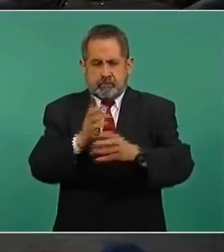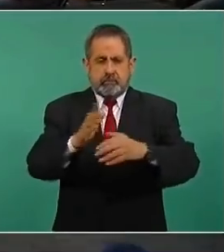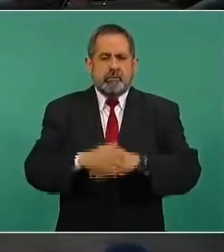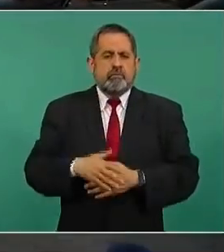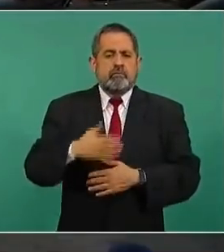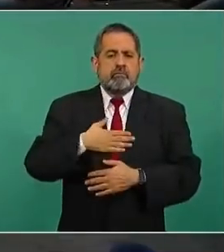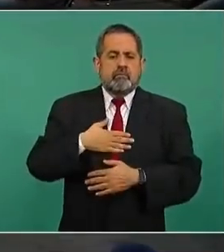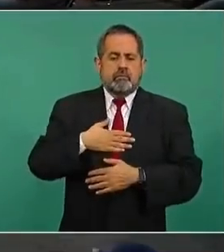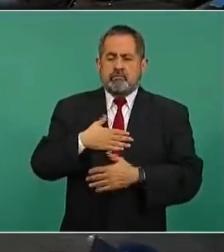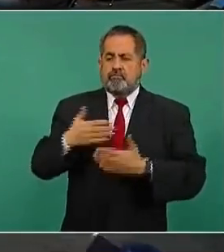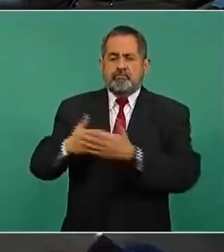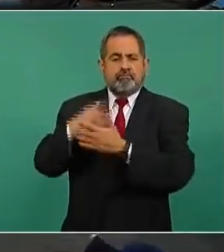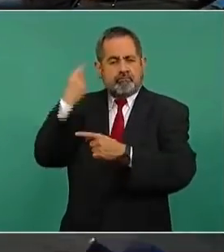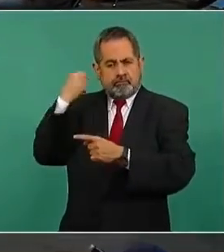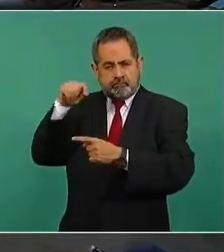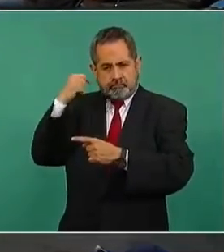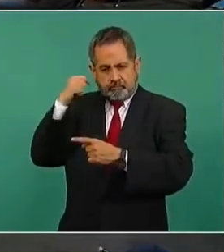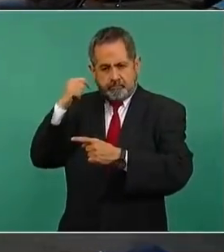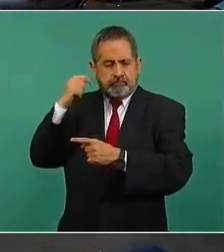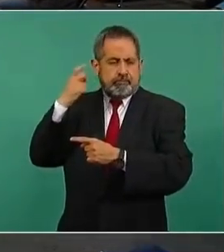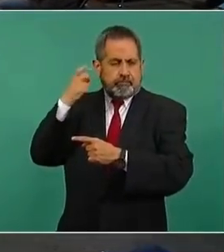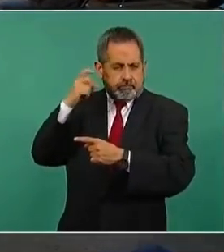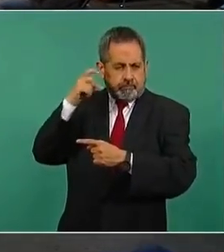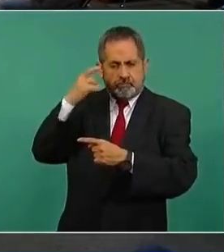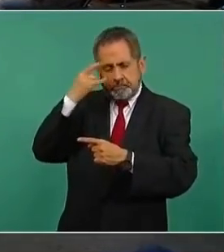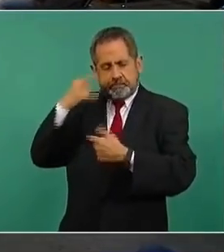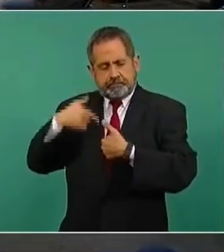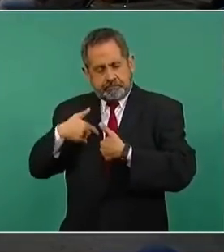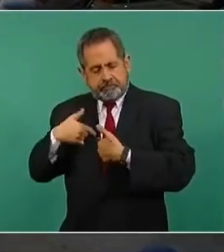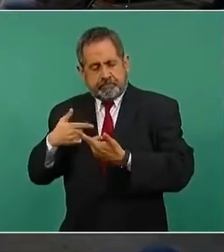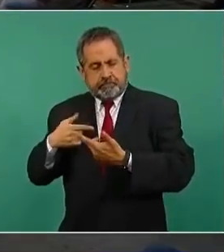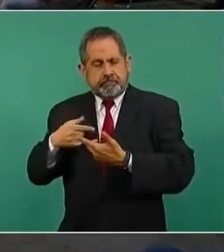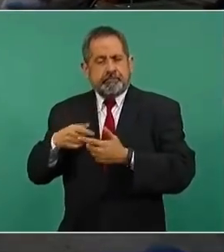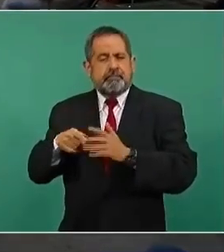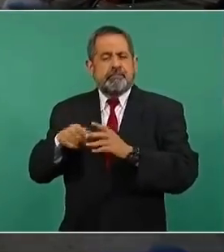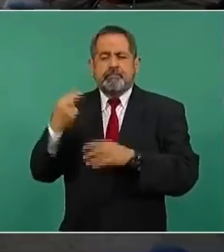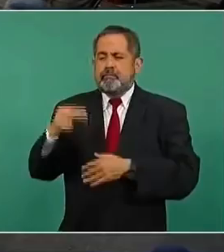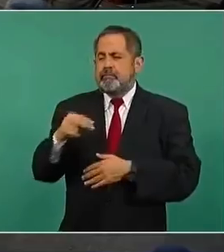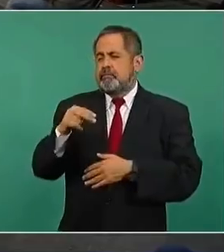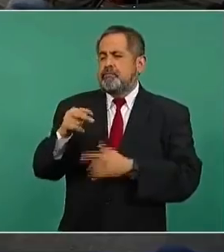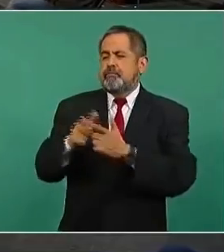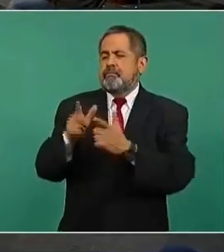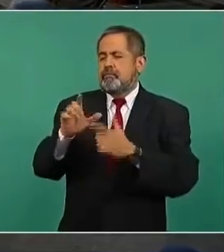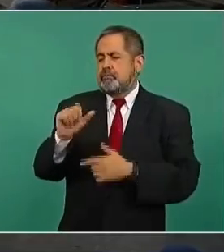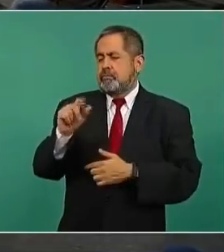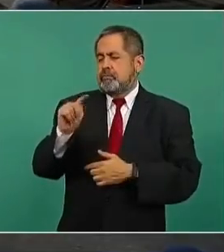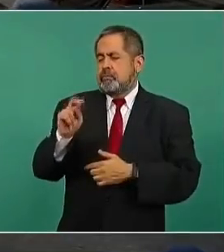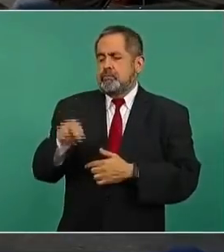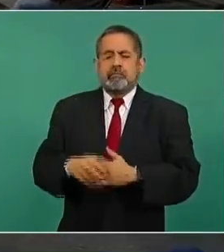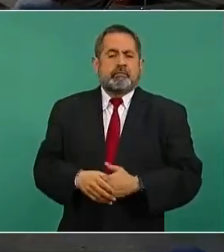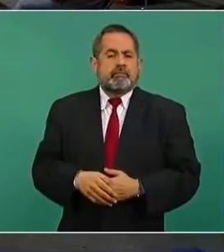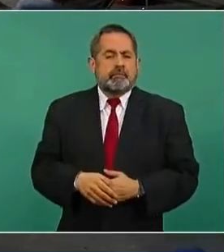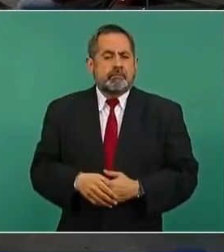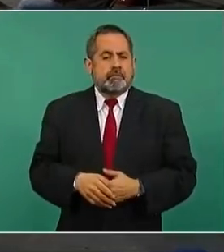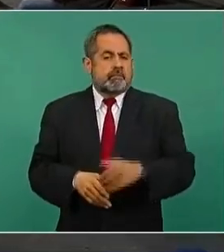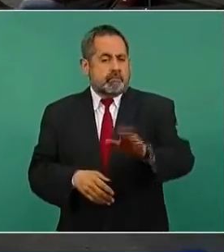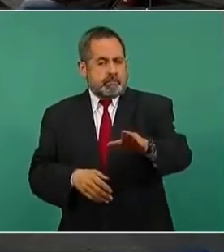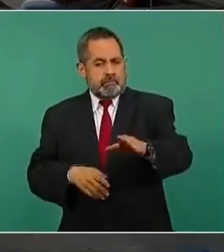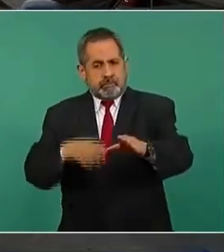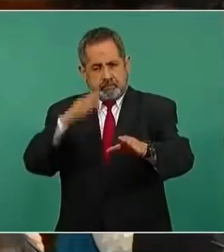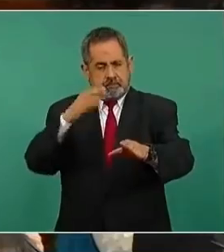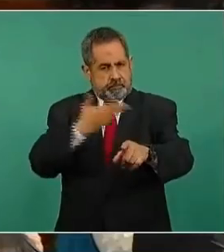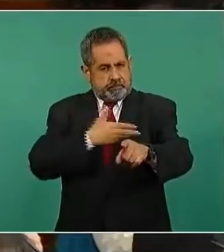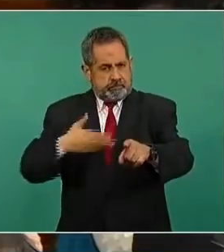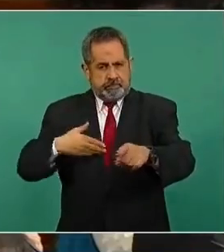Cedillo, de Tabasco Hoy, Campeche Hoy, Quintana Roo Hoy y Diario Basta en la Ciudad de México del Grupo Cantón. Señor presidente, este fin